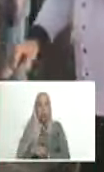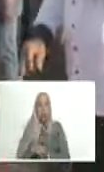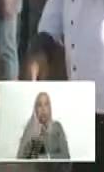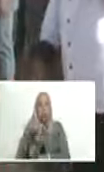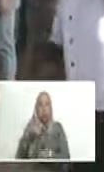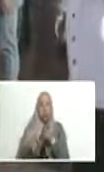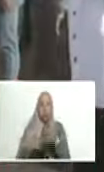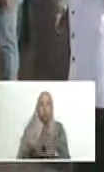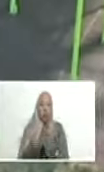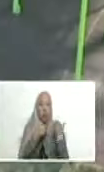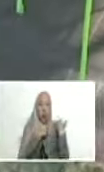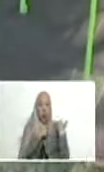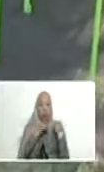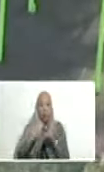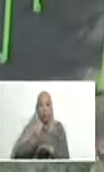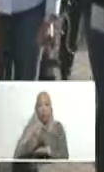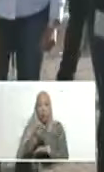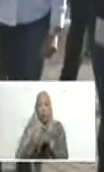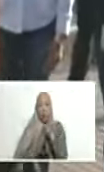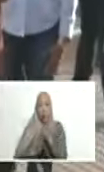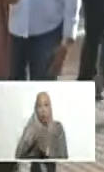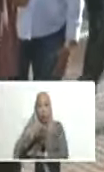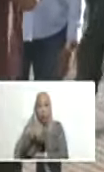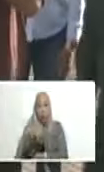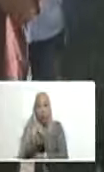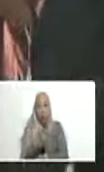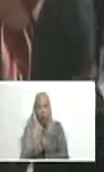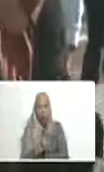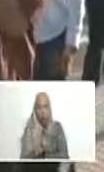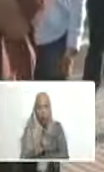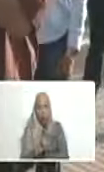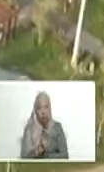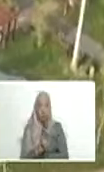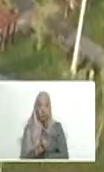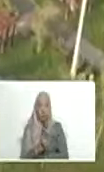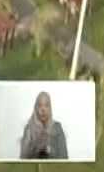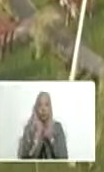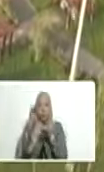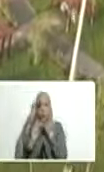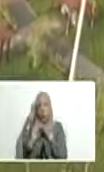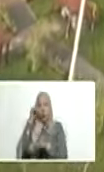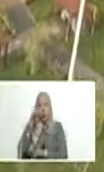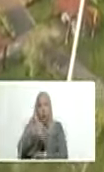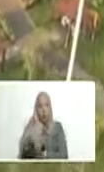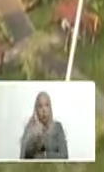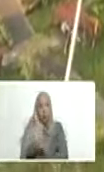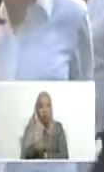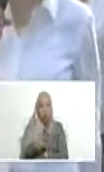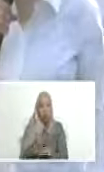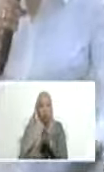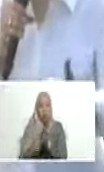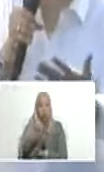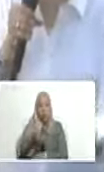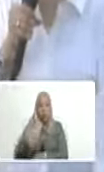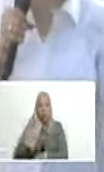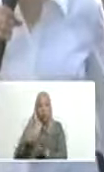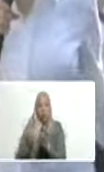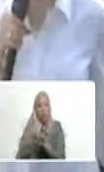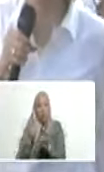Es la responsabilidad primaria y fundamental que tenemos. Atender a nuestro pueblo, construir nuevas